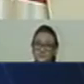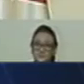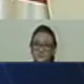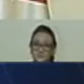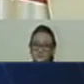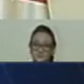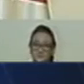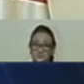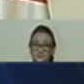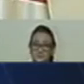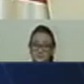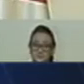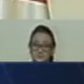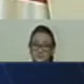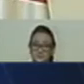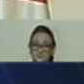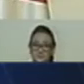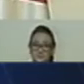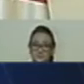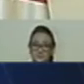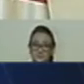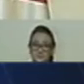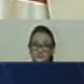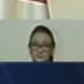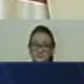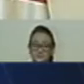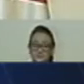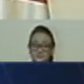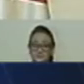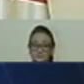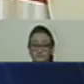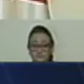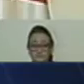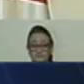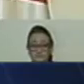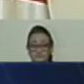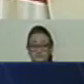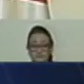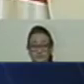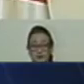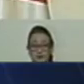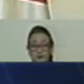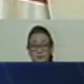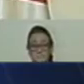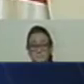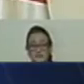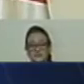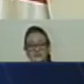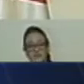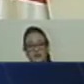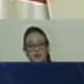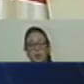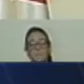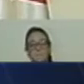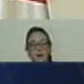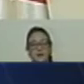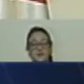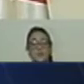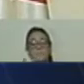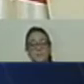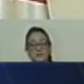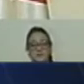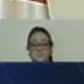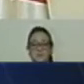elecciones. Para el mes número 5, finales del mes 5, del mes de mayo, 20 de